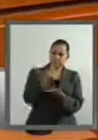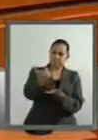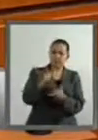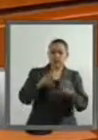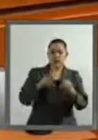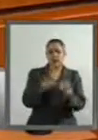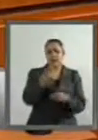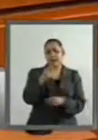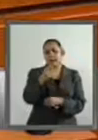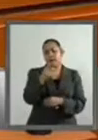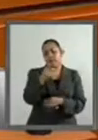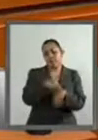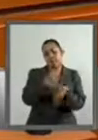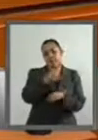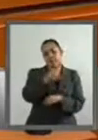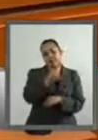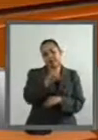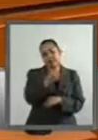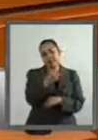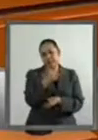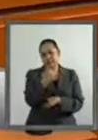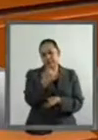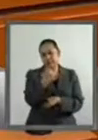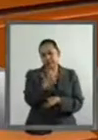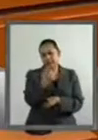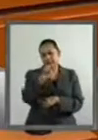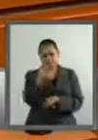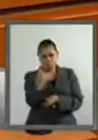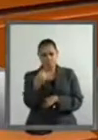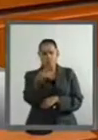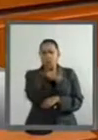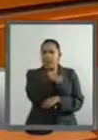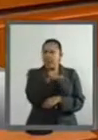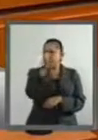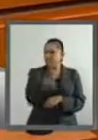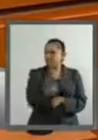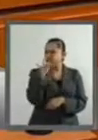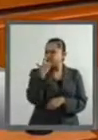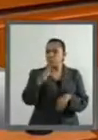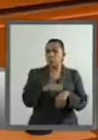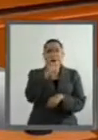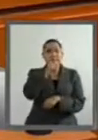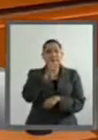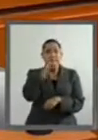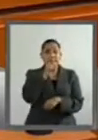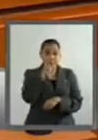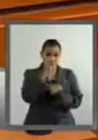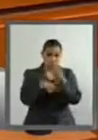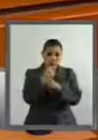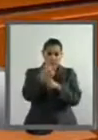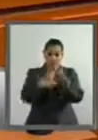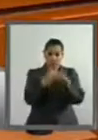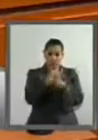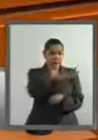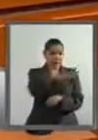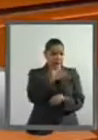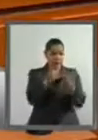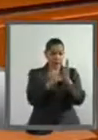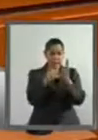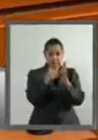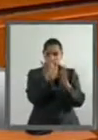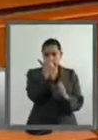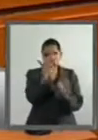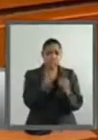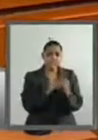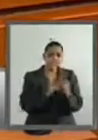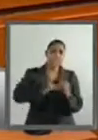33701, que es bastante extraña porque todos los años se incrementa de 500 millones de pesos a más de 9 mil millones de